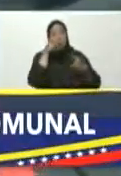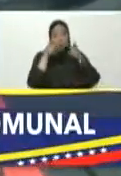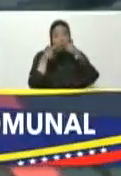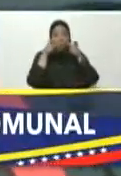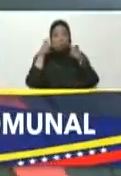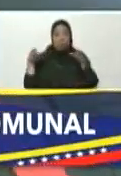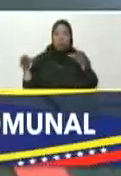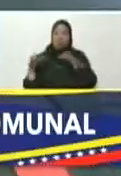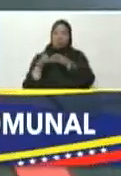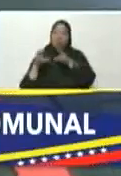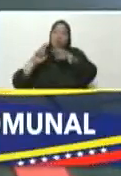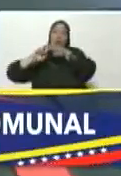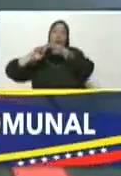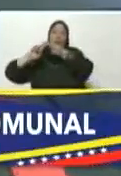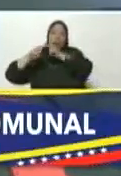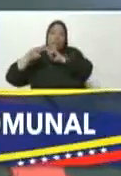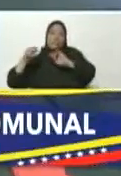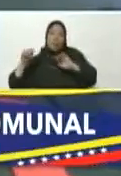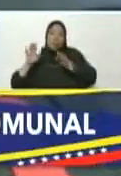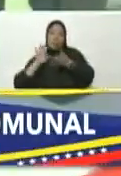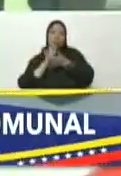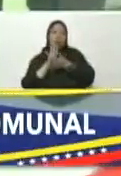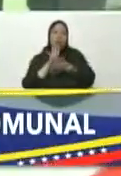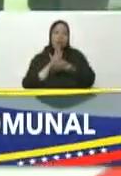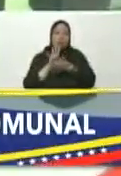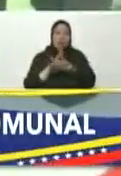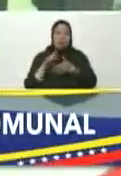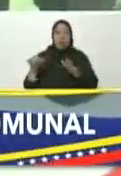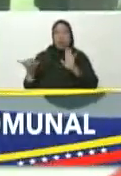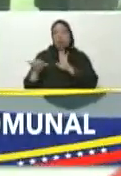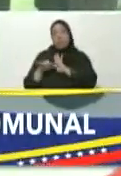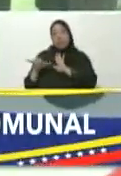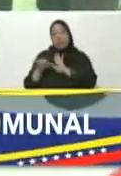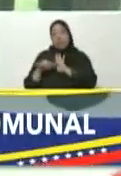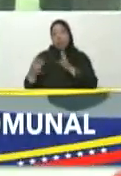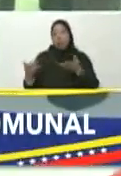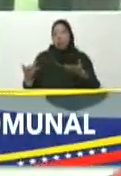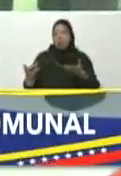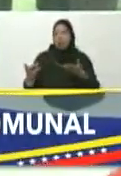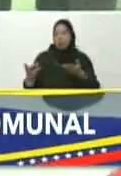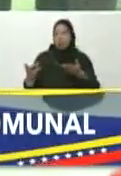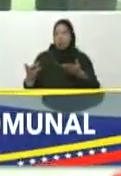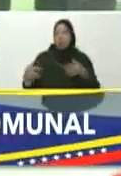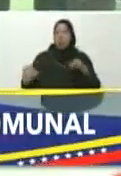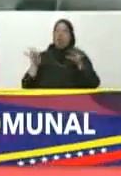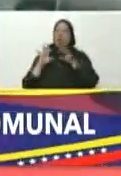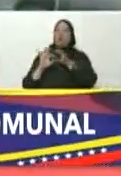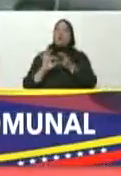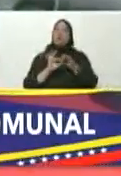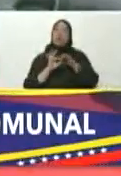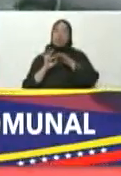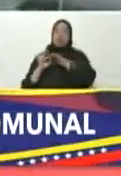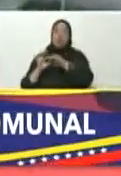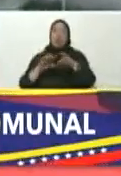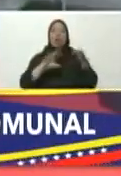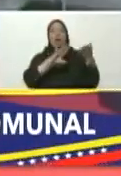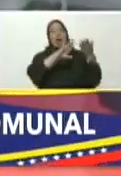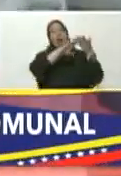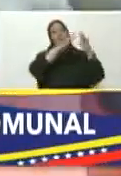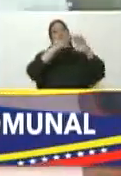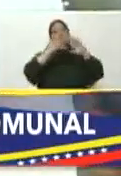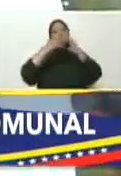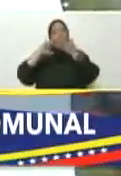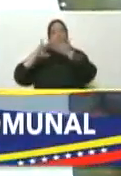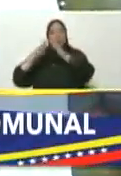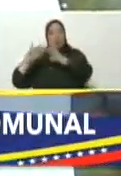es el cuadrante de paz. Es la unión con el vecino, con la vecina. ¿Ah? es la unión con la comunidad